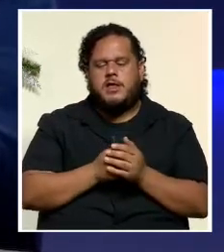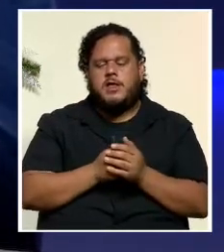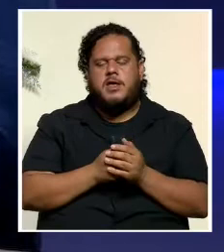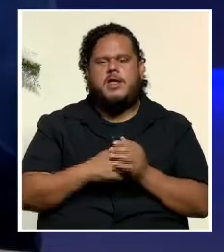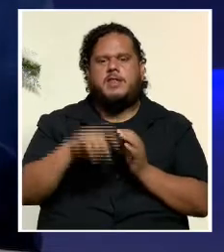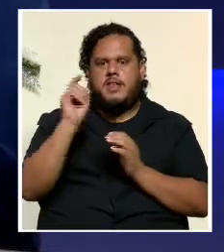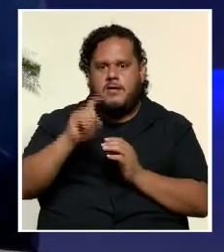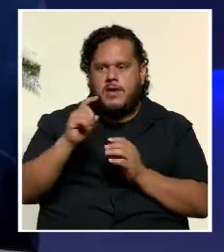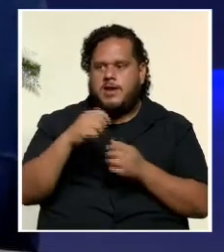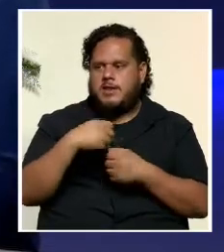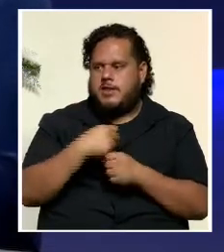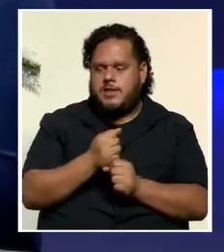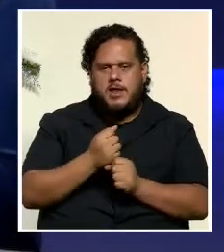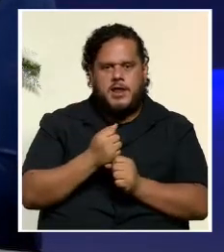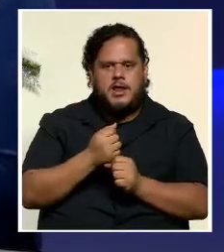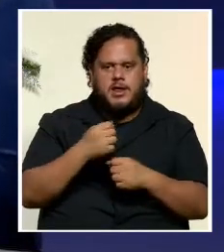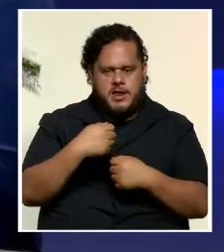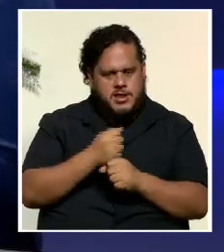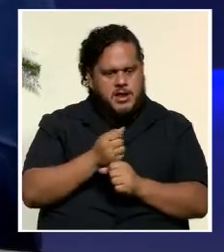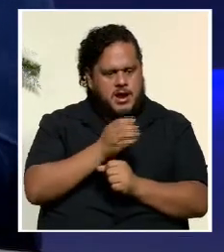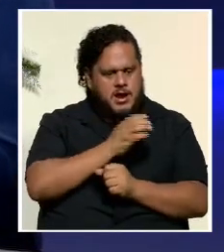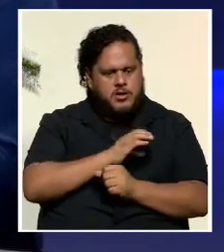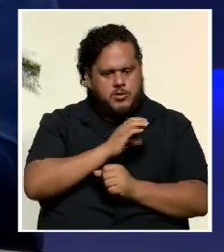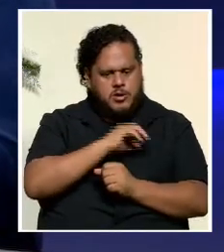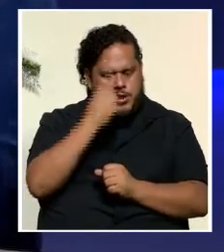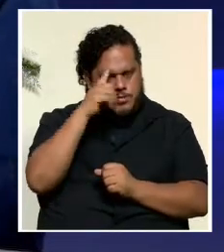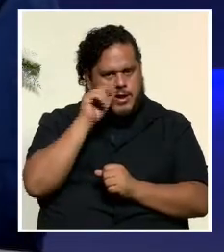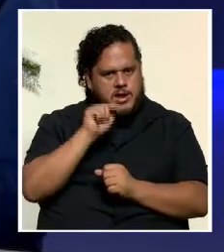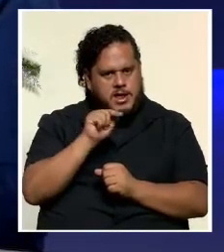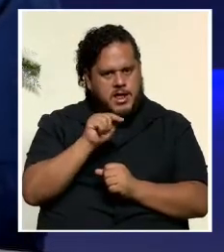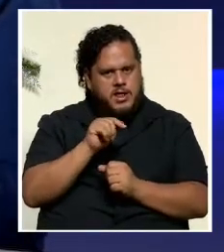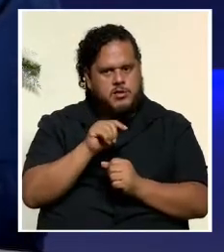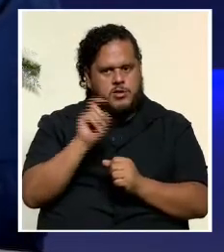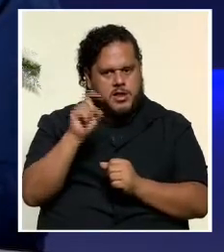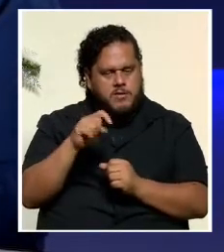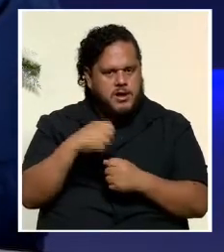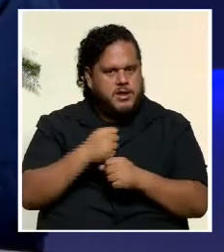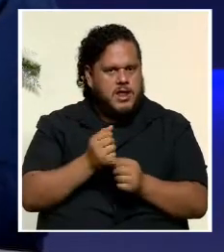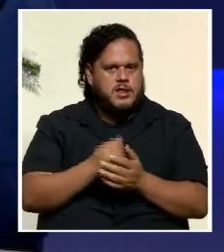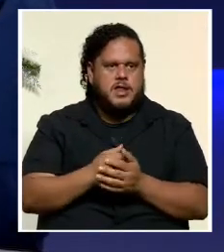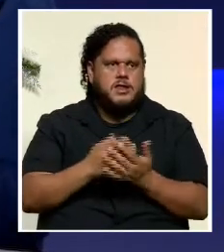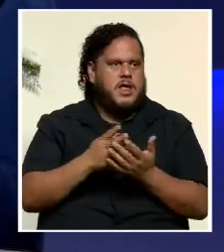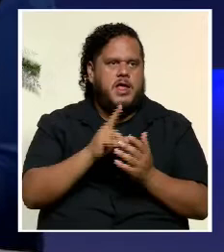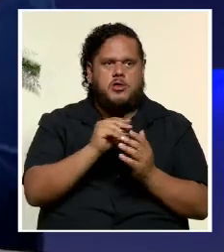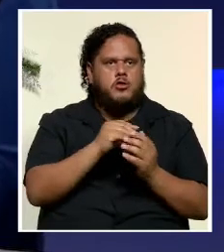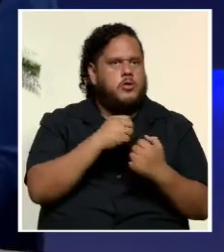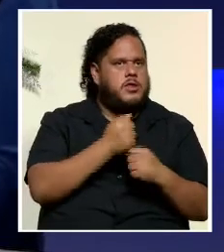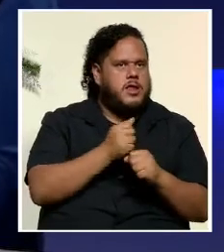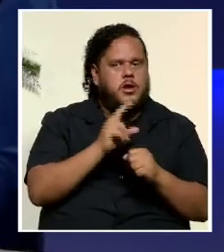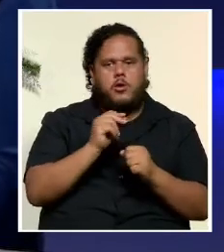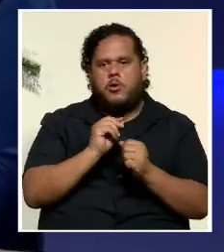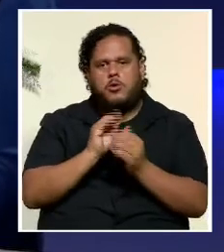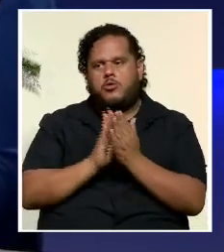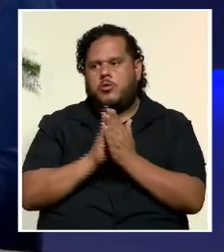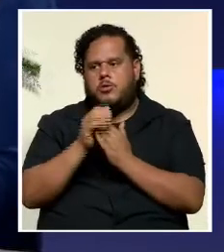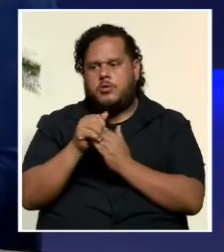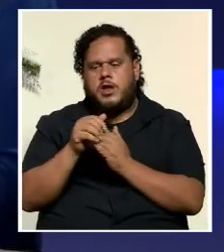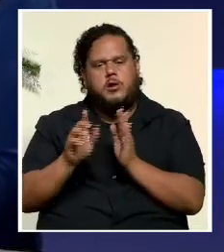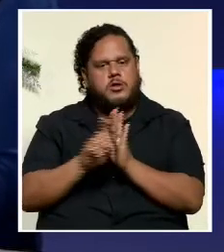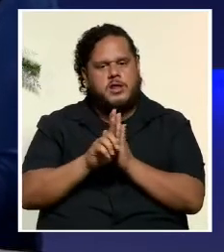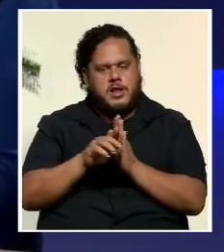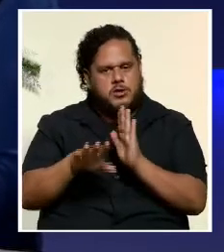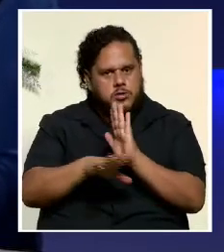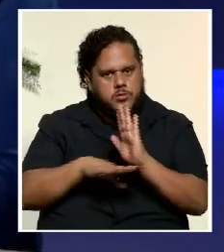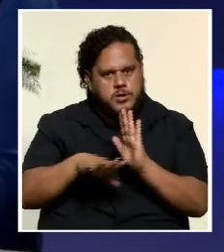las condiciones para que estos derechos se desarrollen, no solo obligaciones de no hacer o de no violar los derechos fundamentales. Claro. En